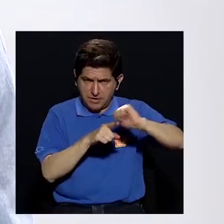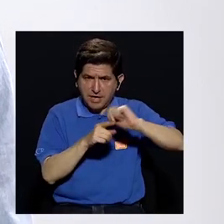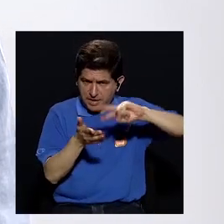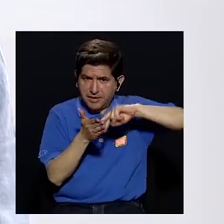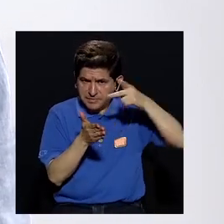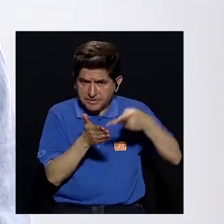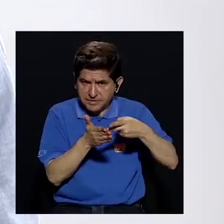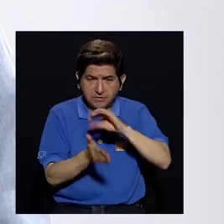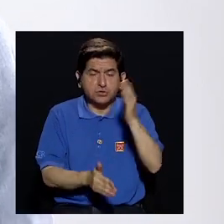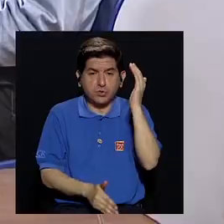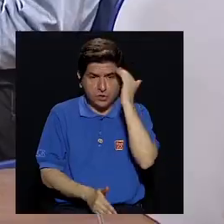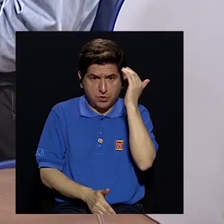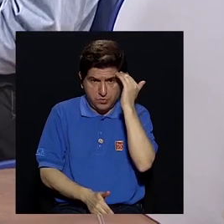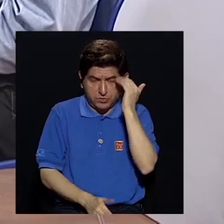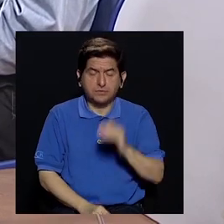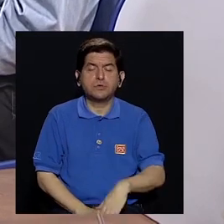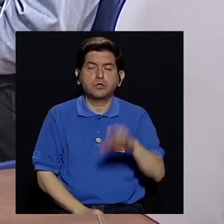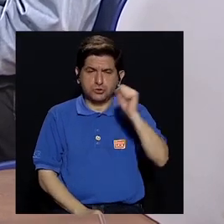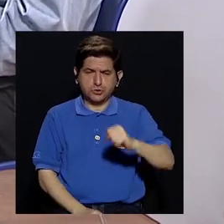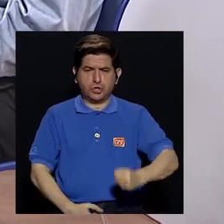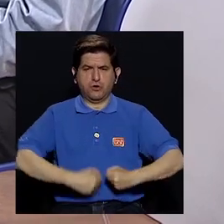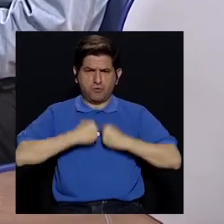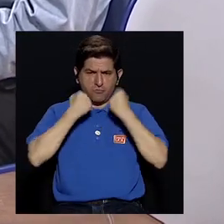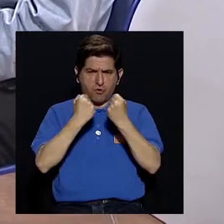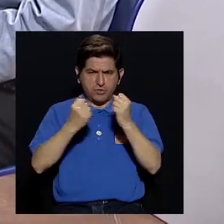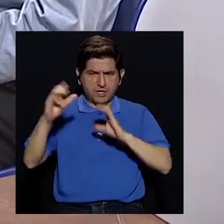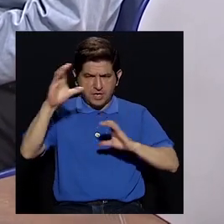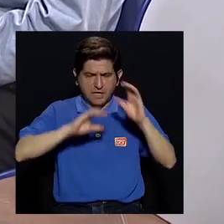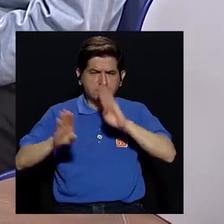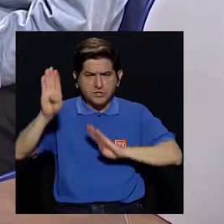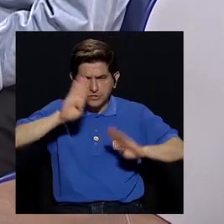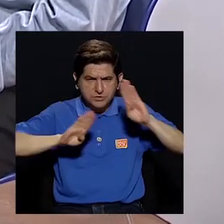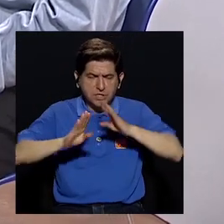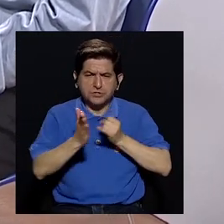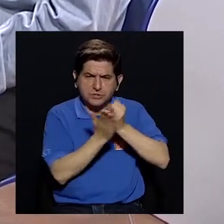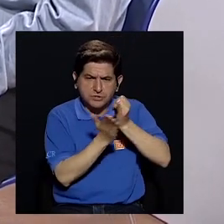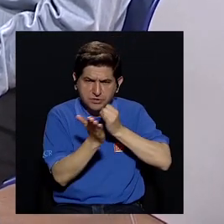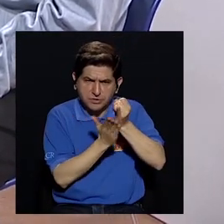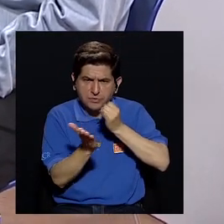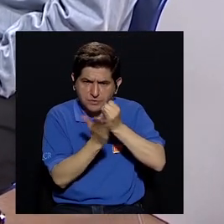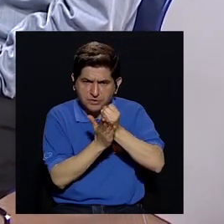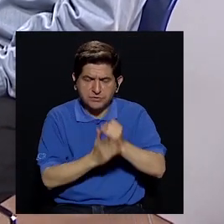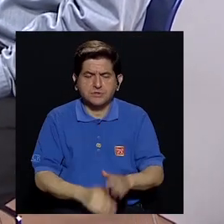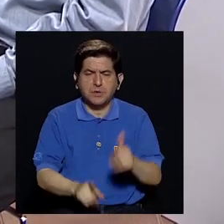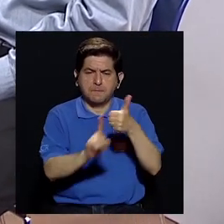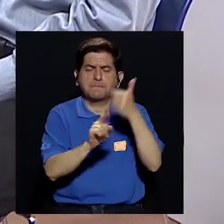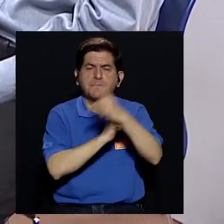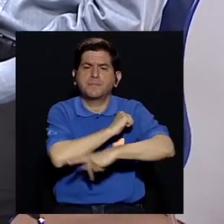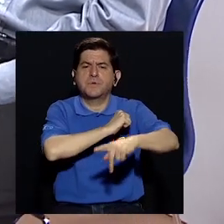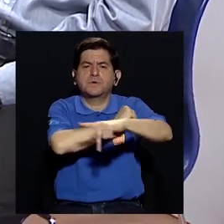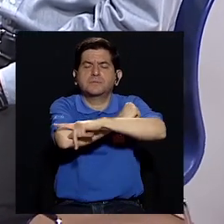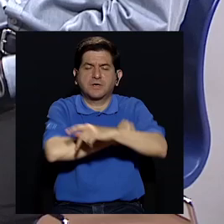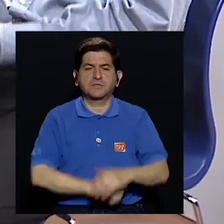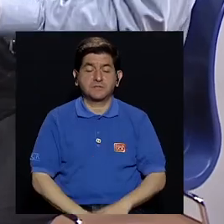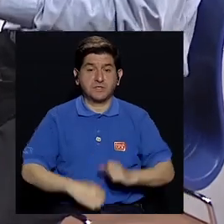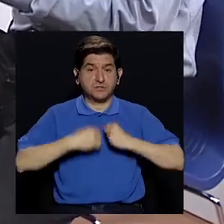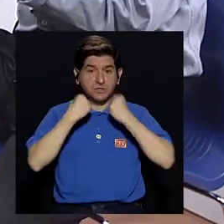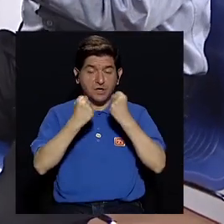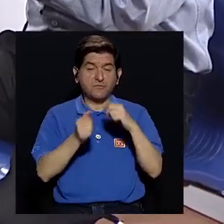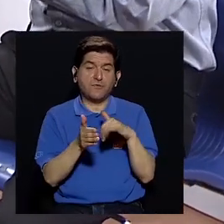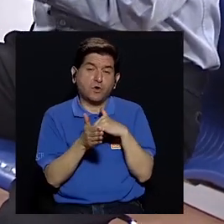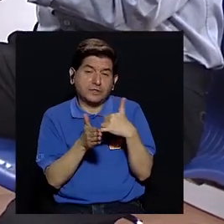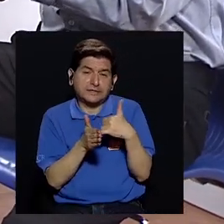capacidad de conocimiento exactamente y fortalecimiento de las ciencias biológicas de la investigación biológica en los propios países de fortalecer